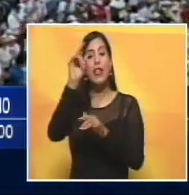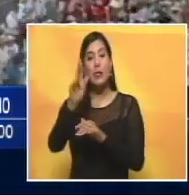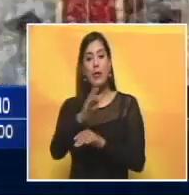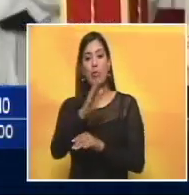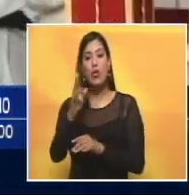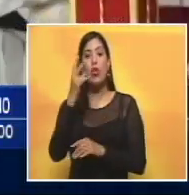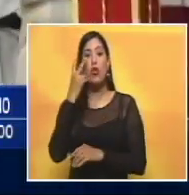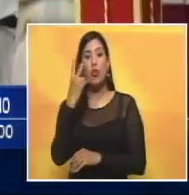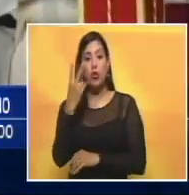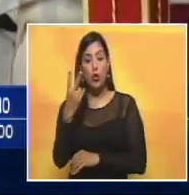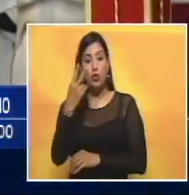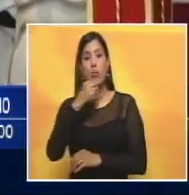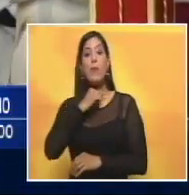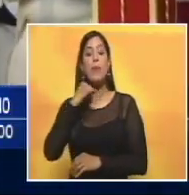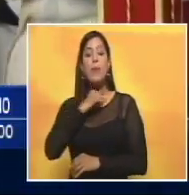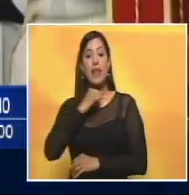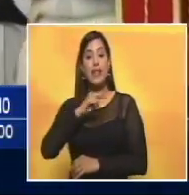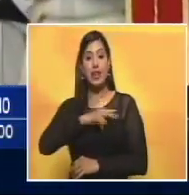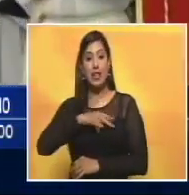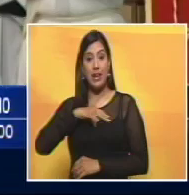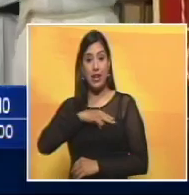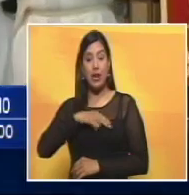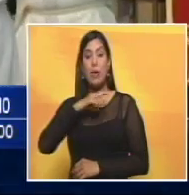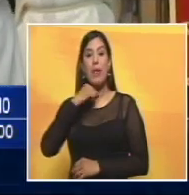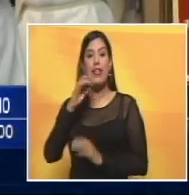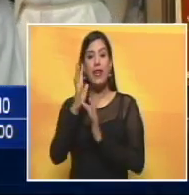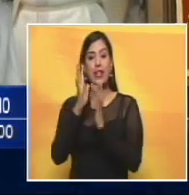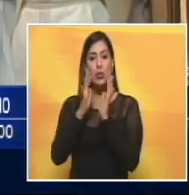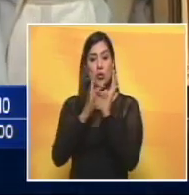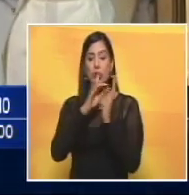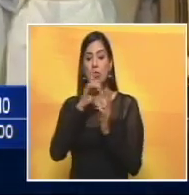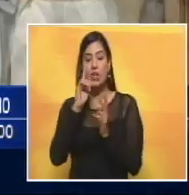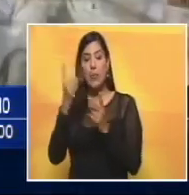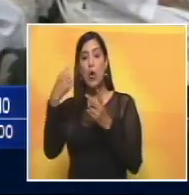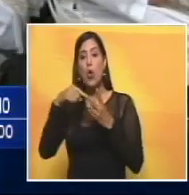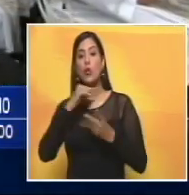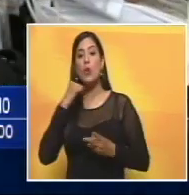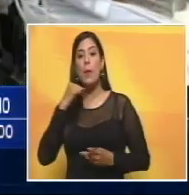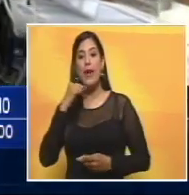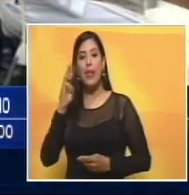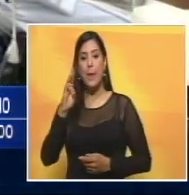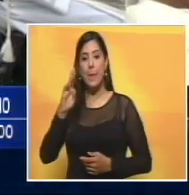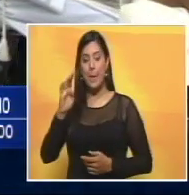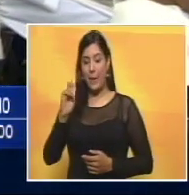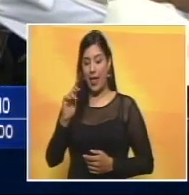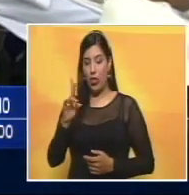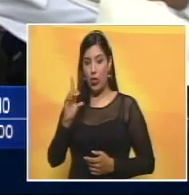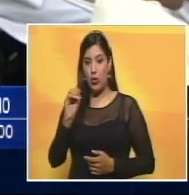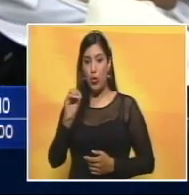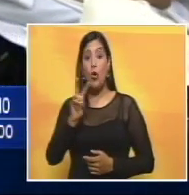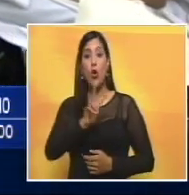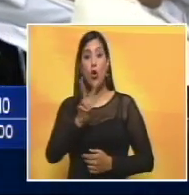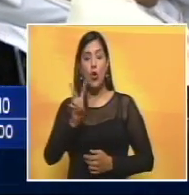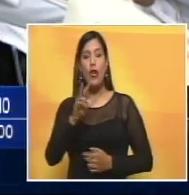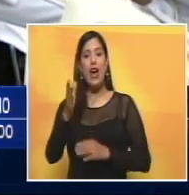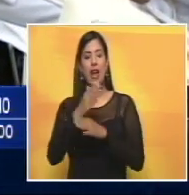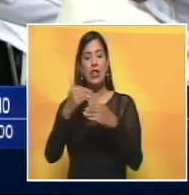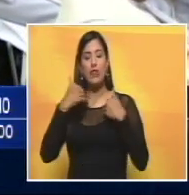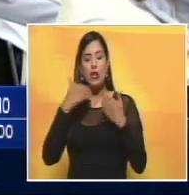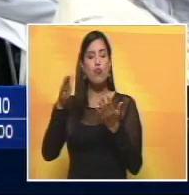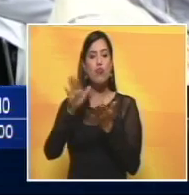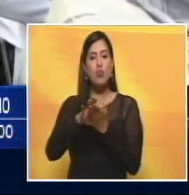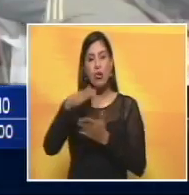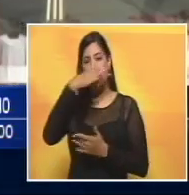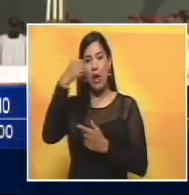a dos curas religiosos, al padre Jesús Emilio Jaramillo y el padre Pedro María Ramírez, ambos víctimas de la violencia en